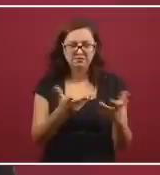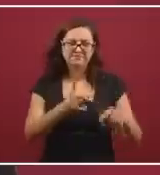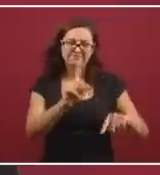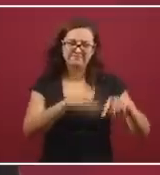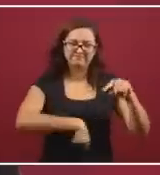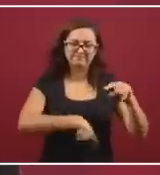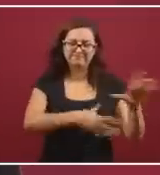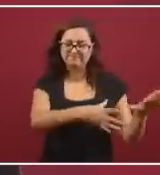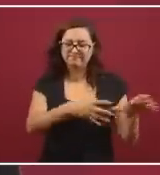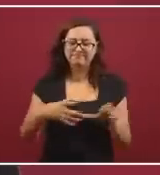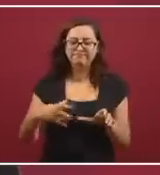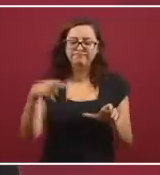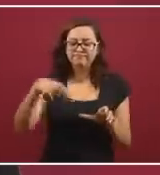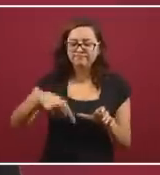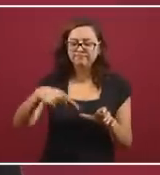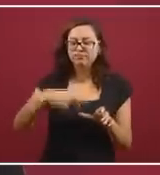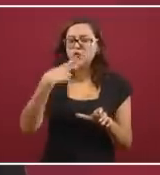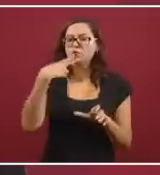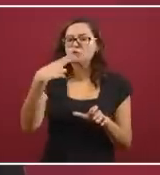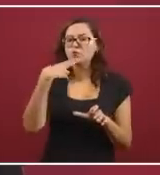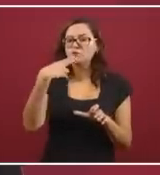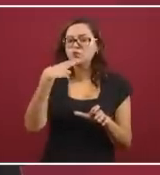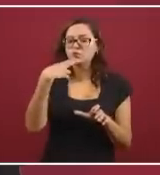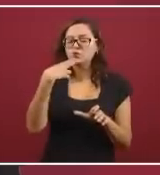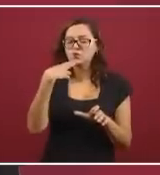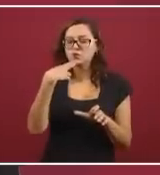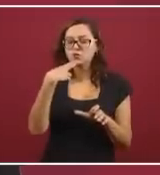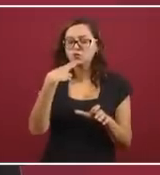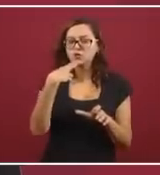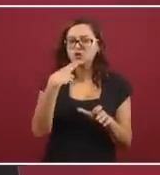la utilización de estos bienes es